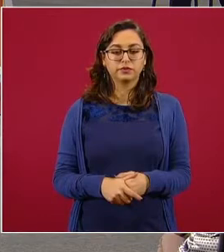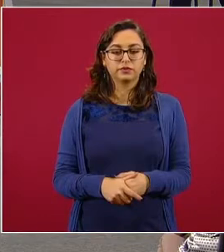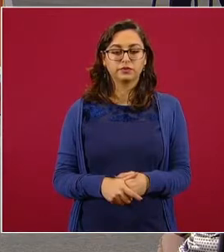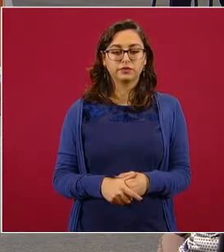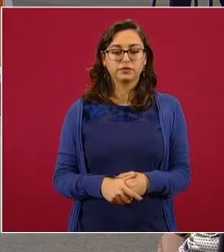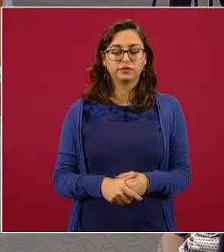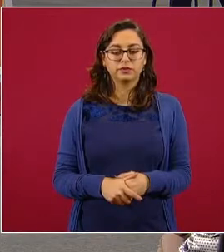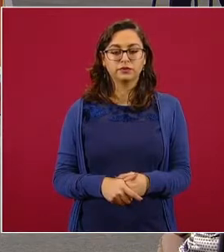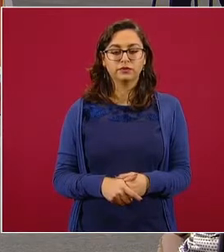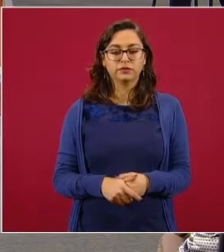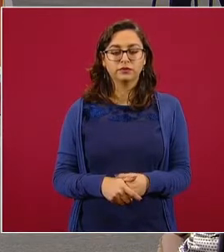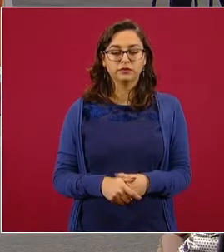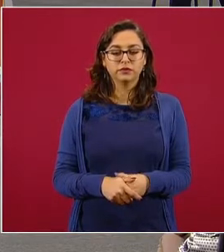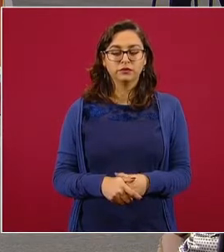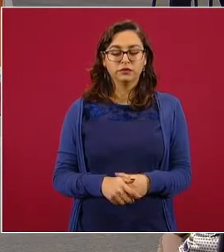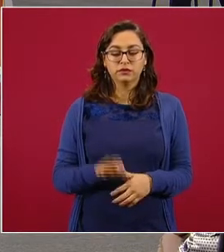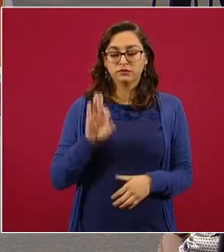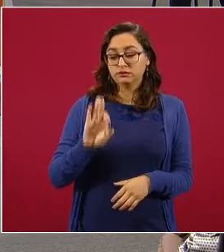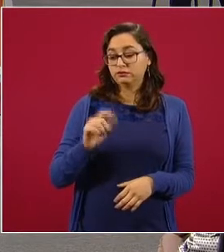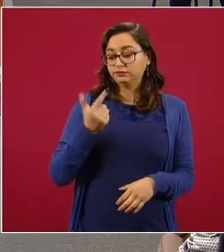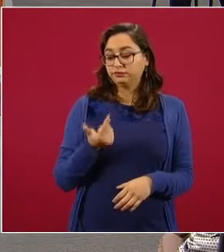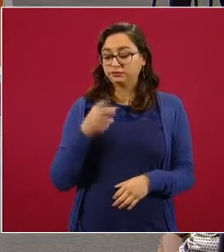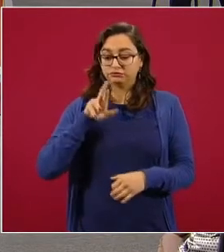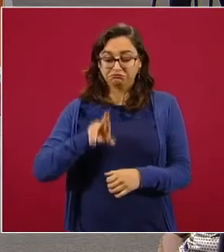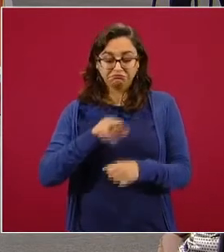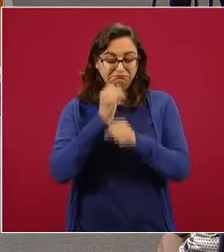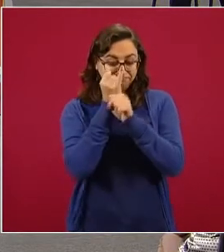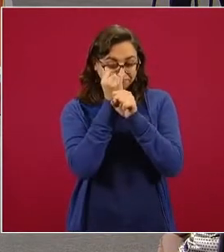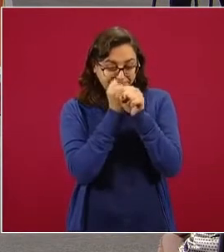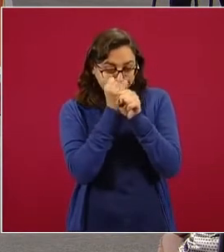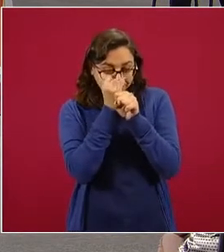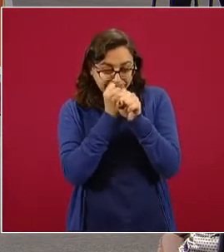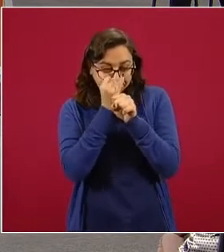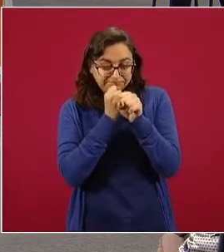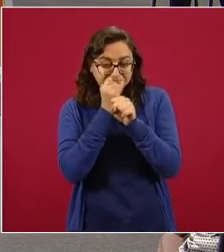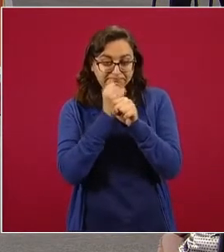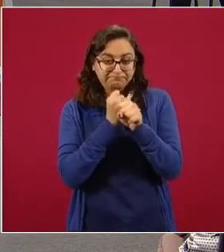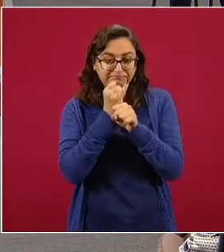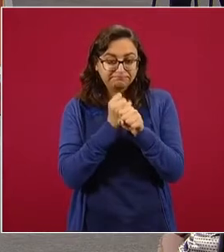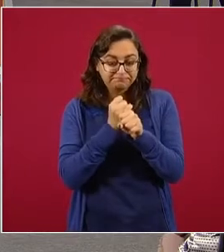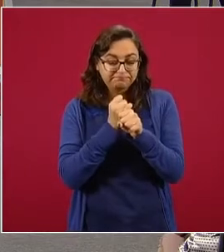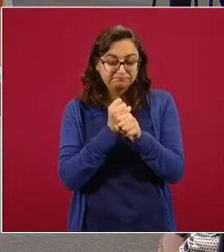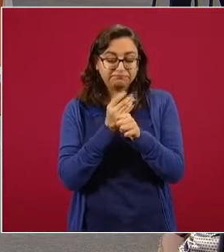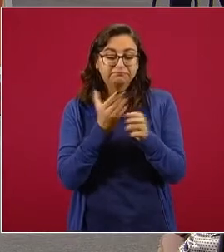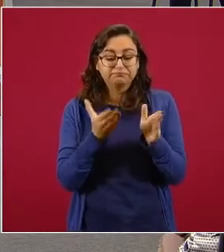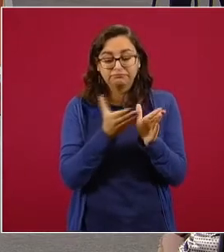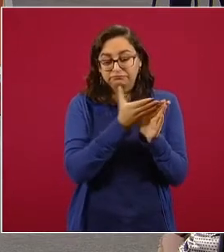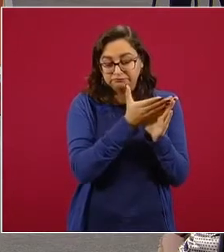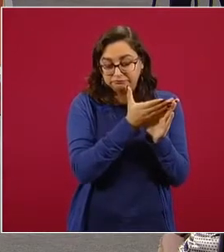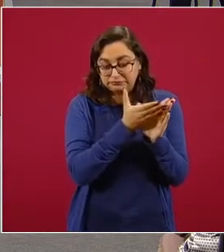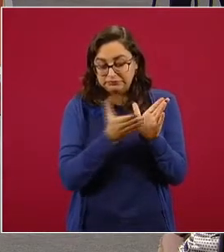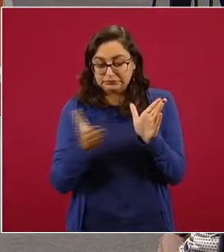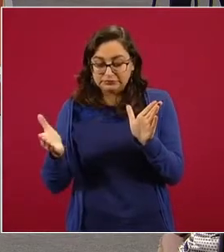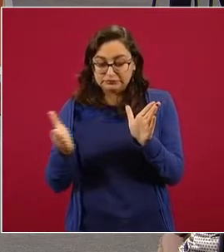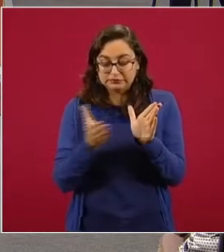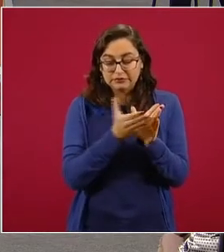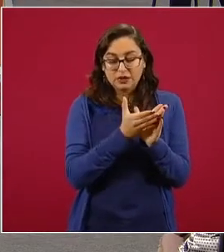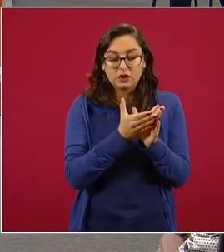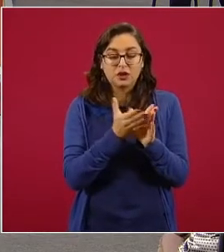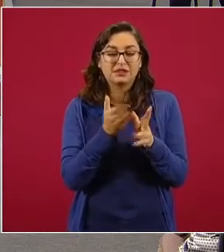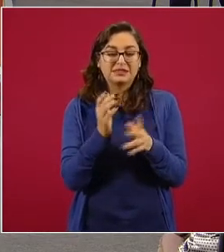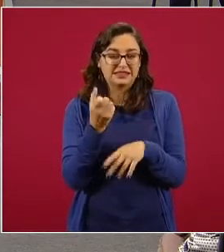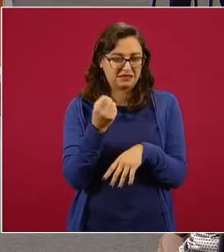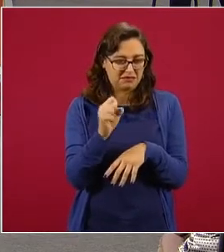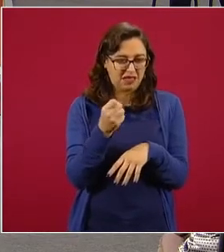La Fiscalía realizó la investigación correspondiente a los lamentables hechos registrados el pasado mes